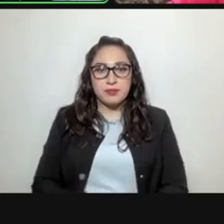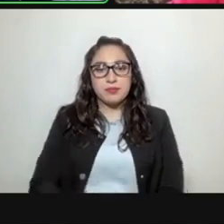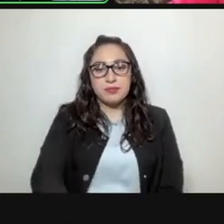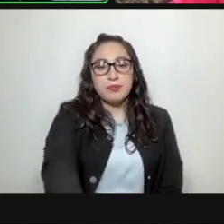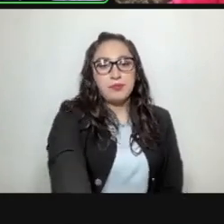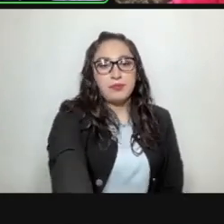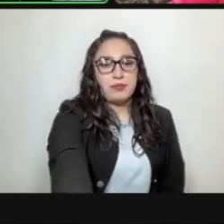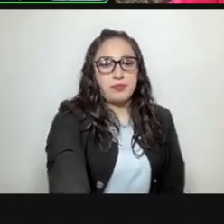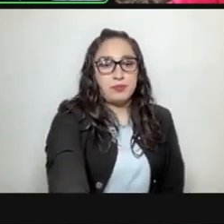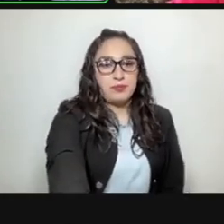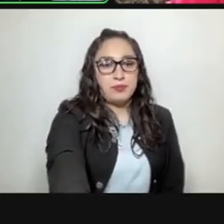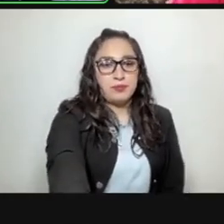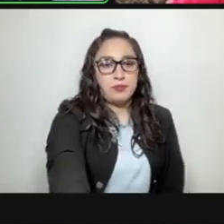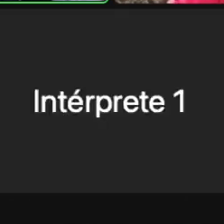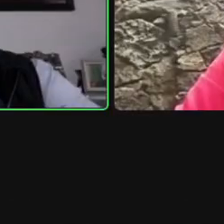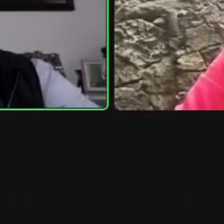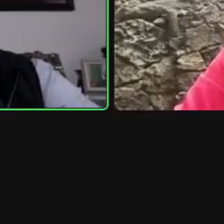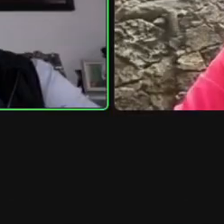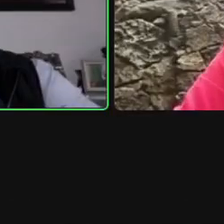Segundo.